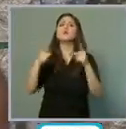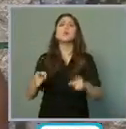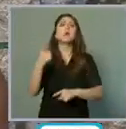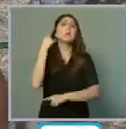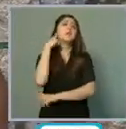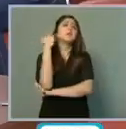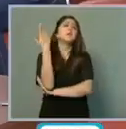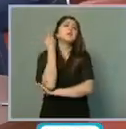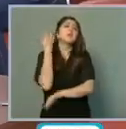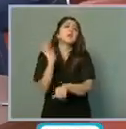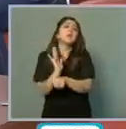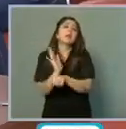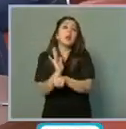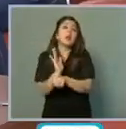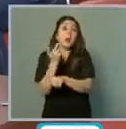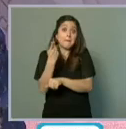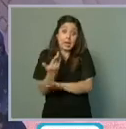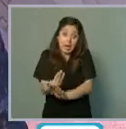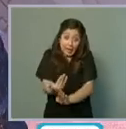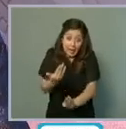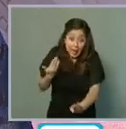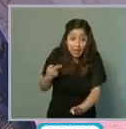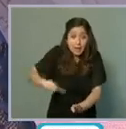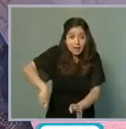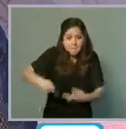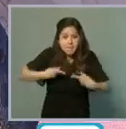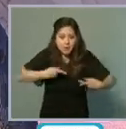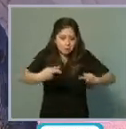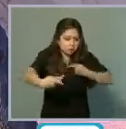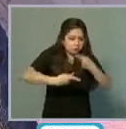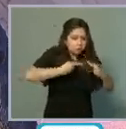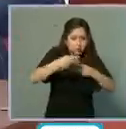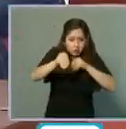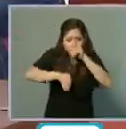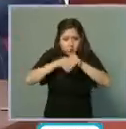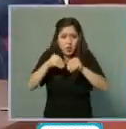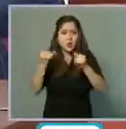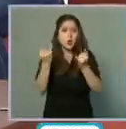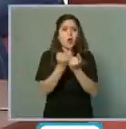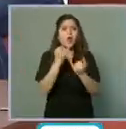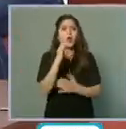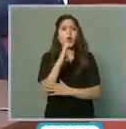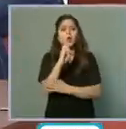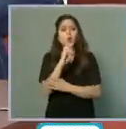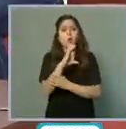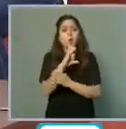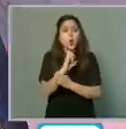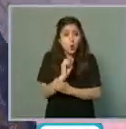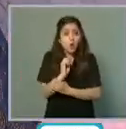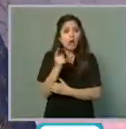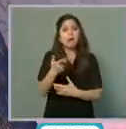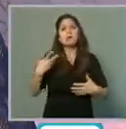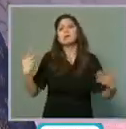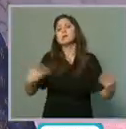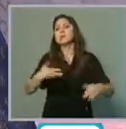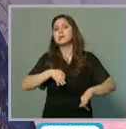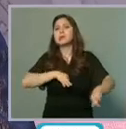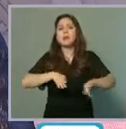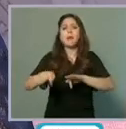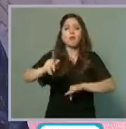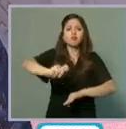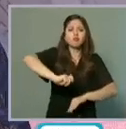Es personas que están trabajando como Celco, que en el caso de Coco fue con Mono Blanco, que hicieron un trabajo maravilloso